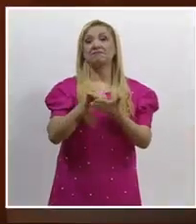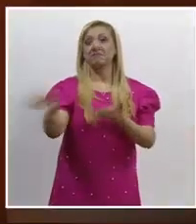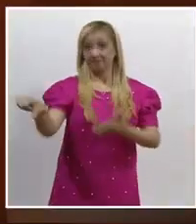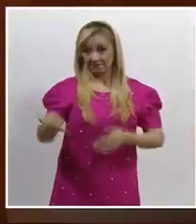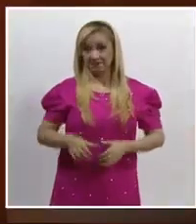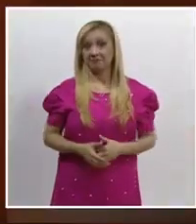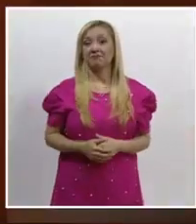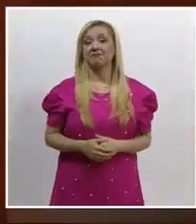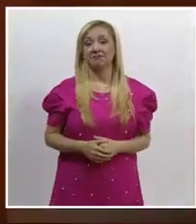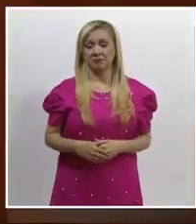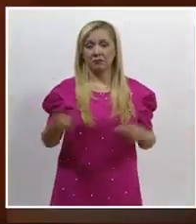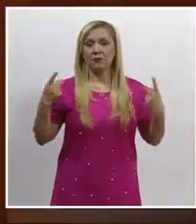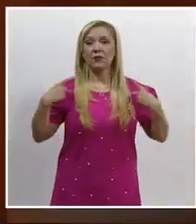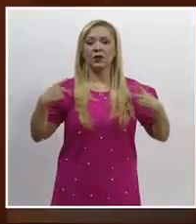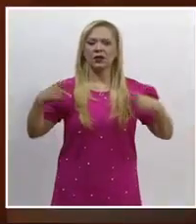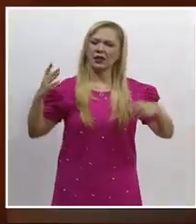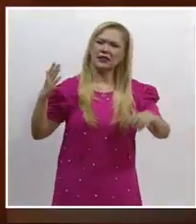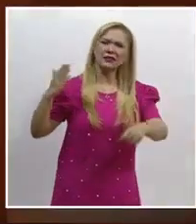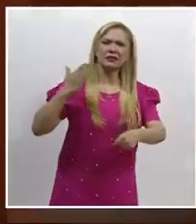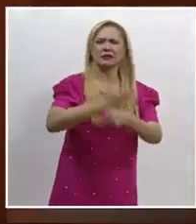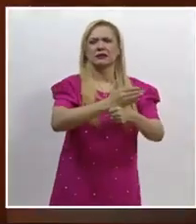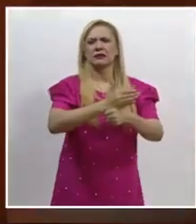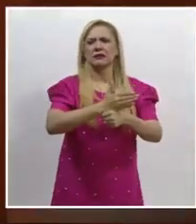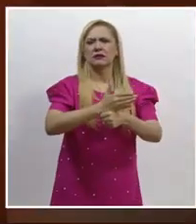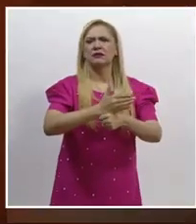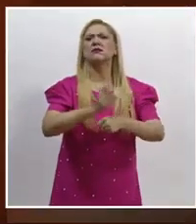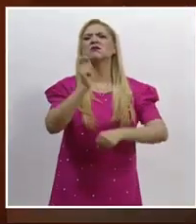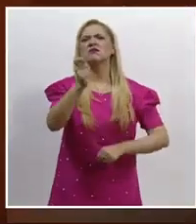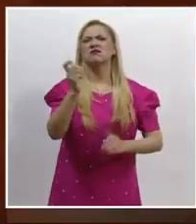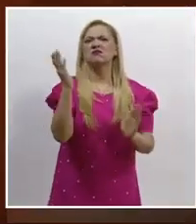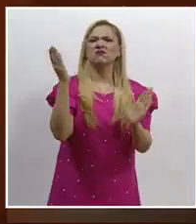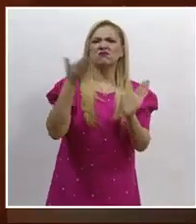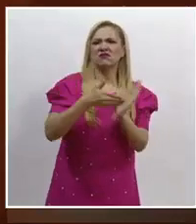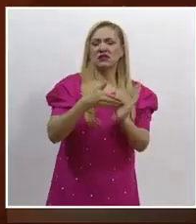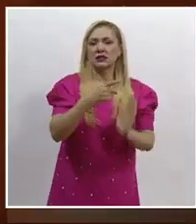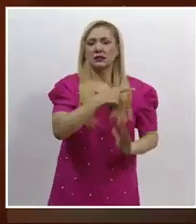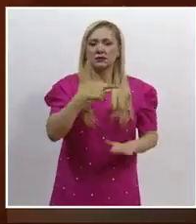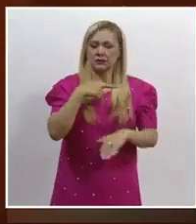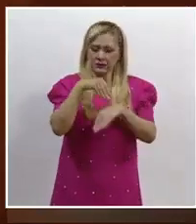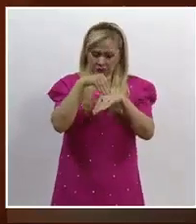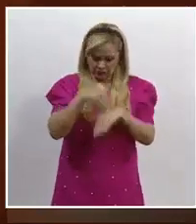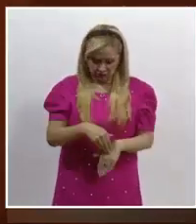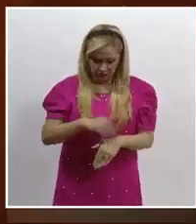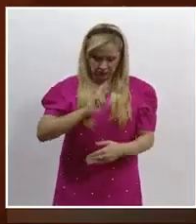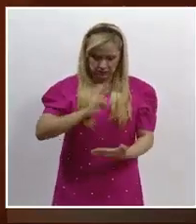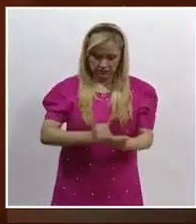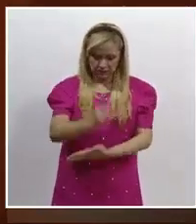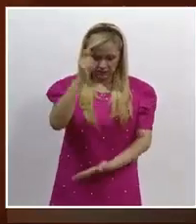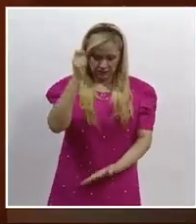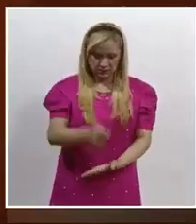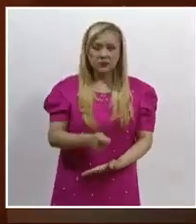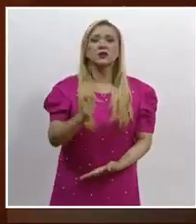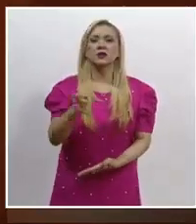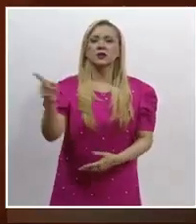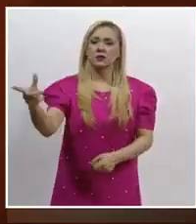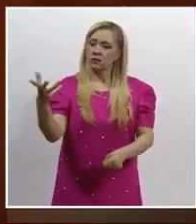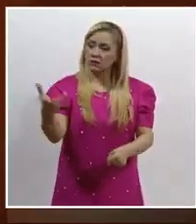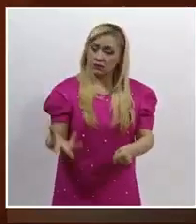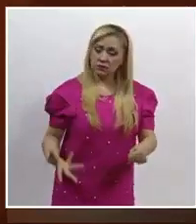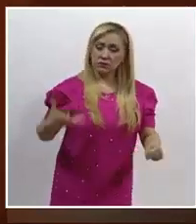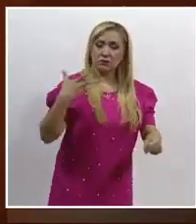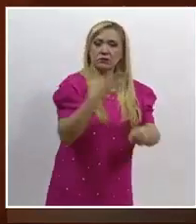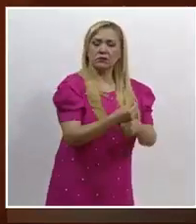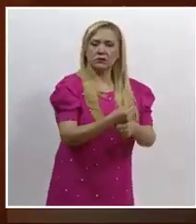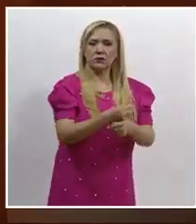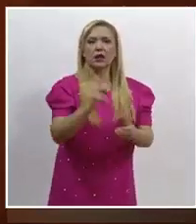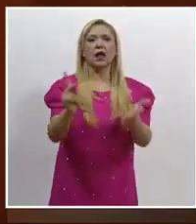Las personas sancionadas deberán acatar los efectos de la sentencia como medidas de reparación y